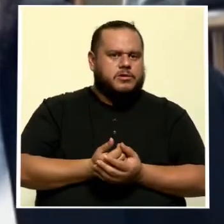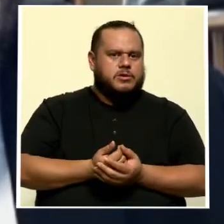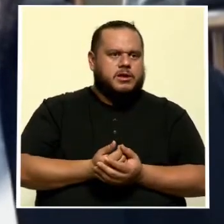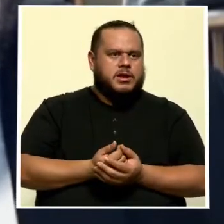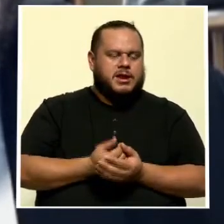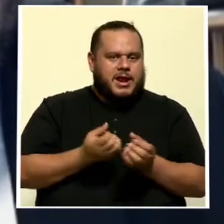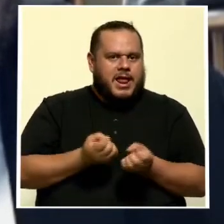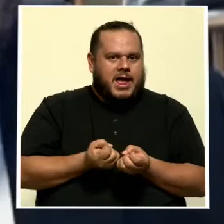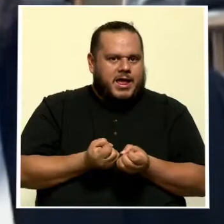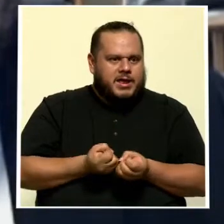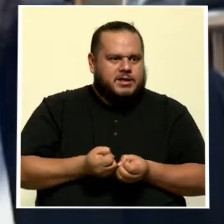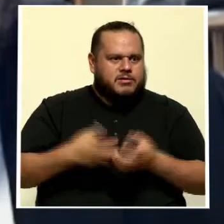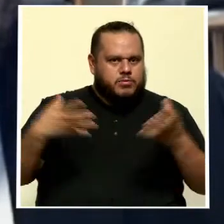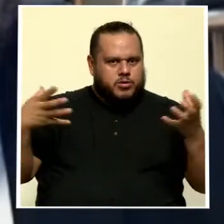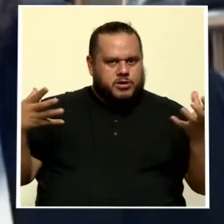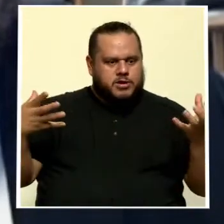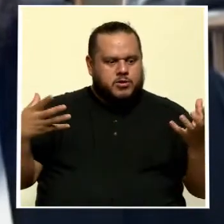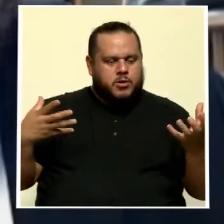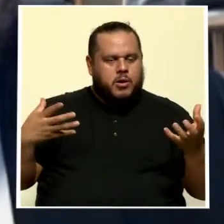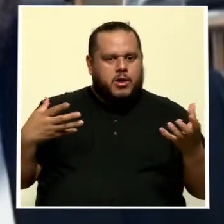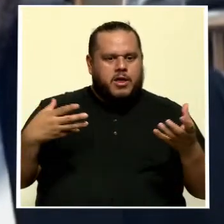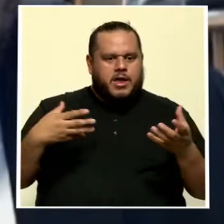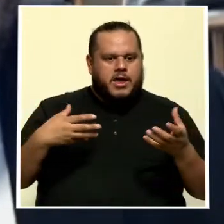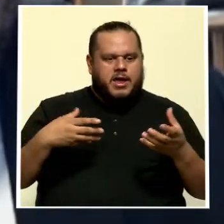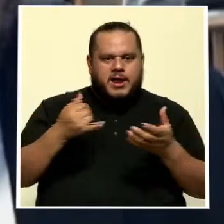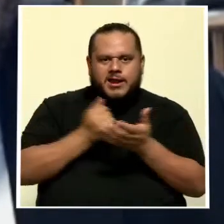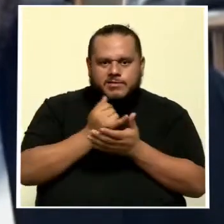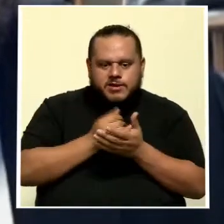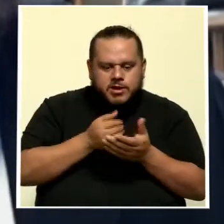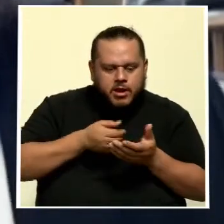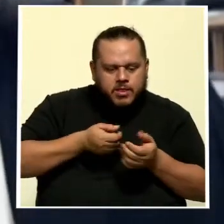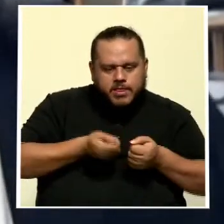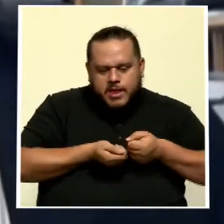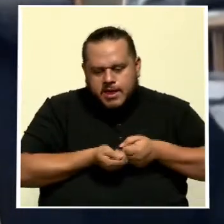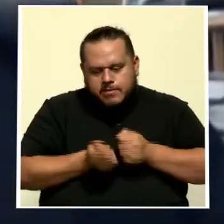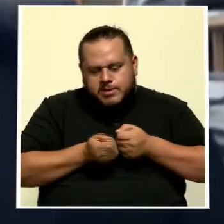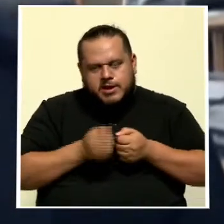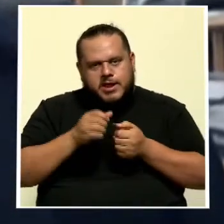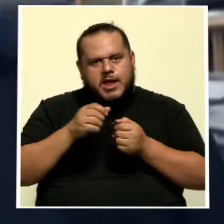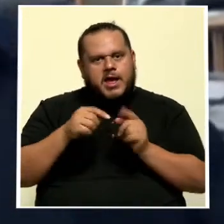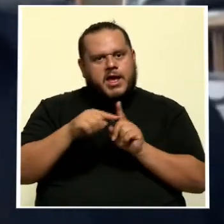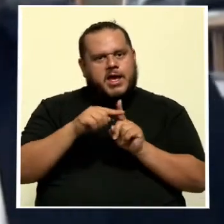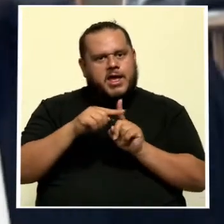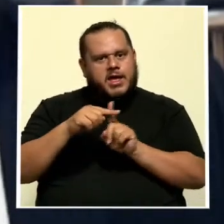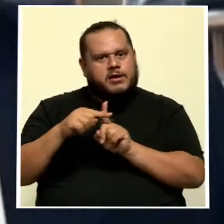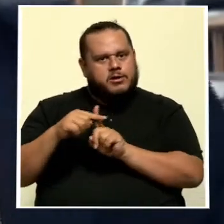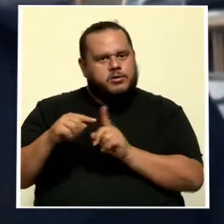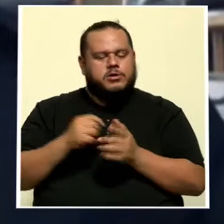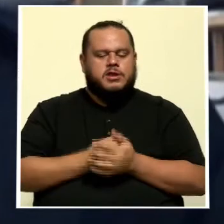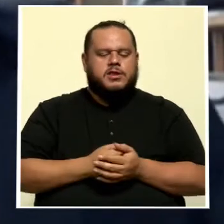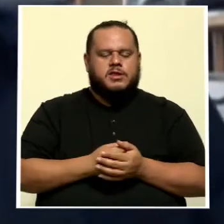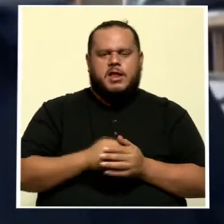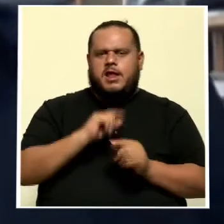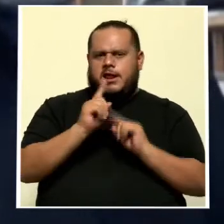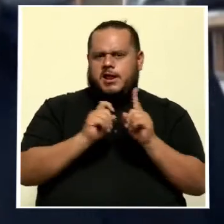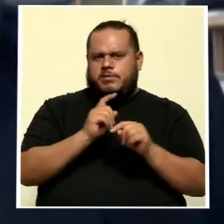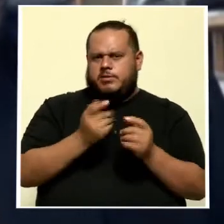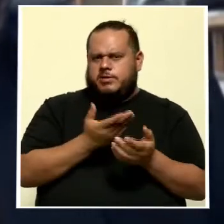la explotación de minería a cielo abierto en Cruzitas. También la pregunta